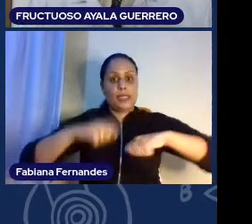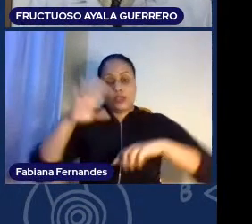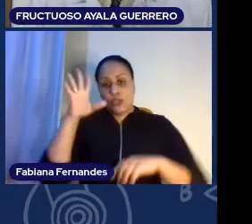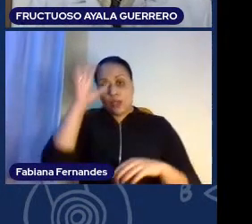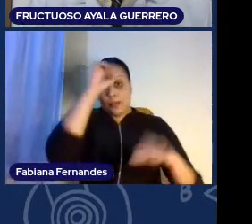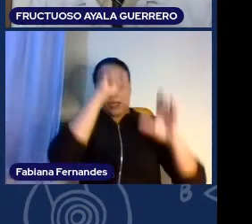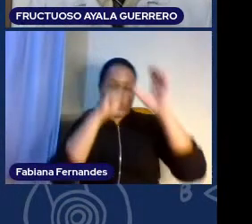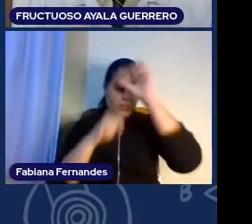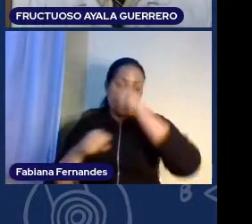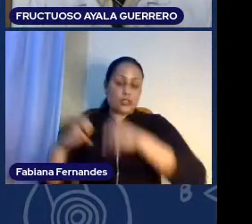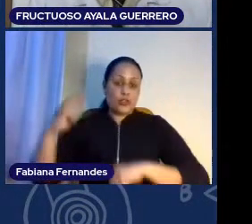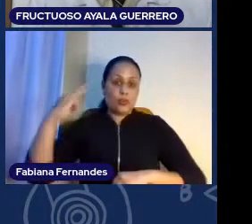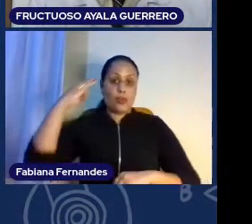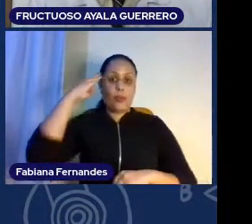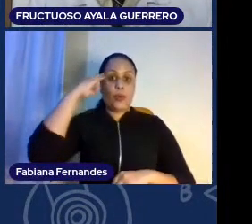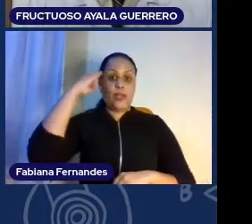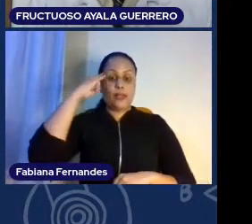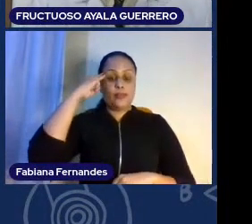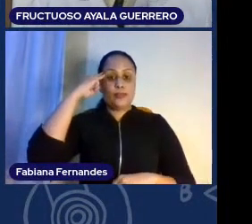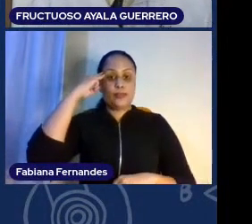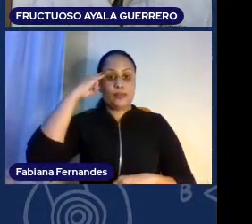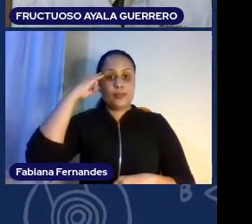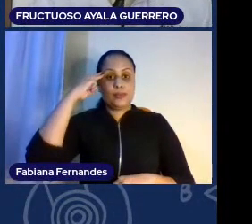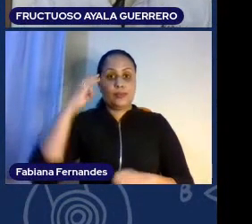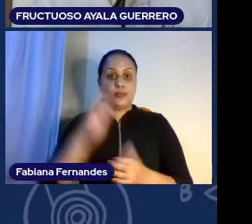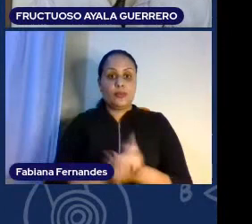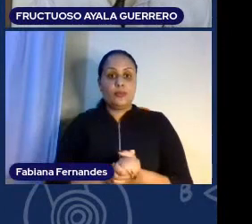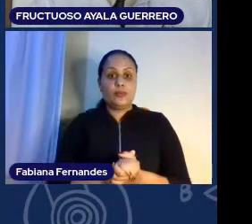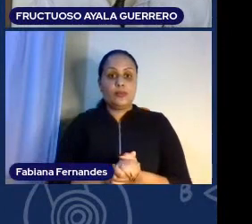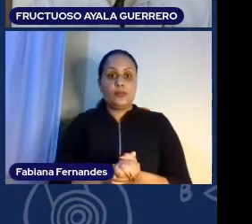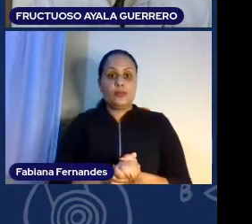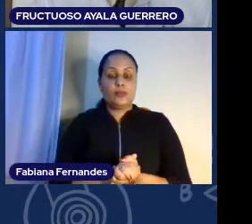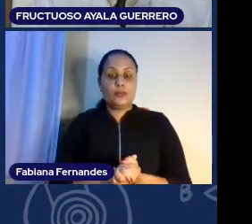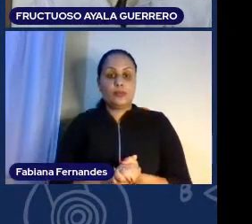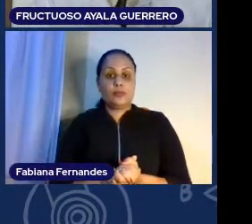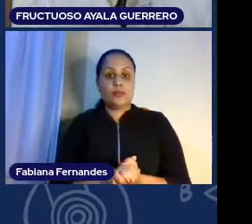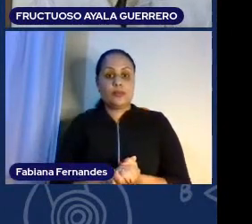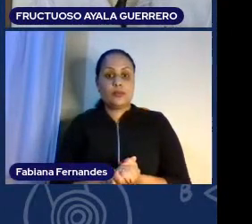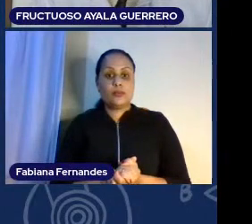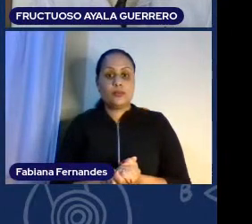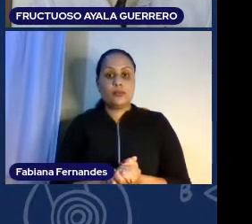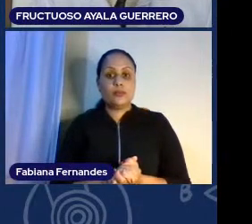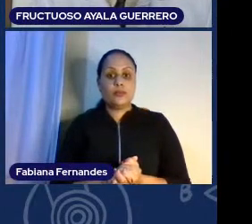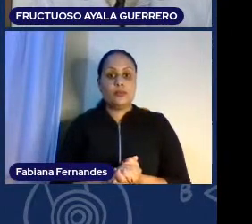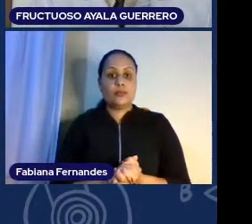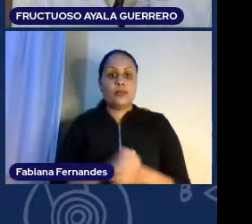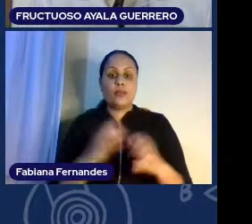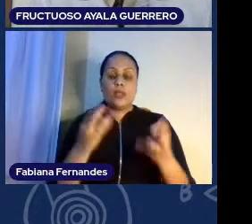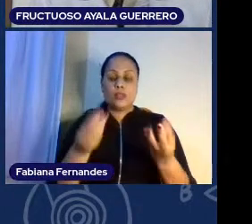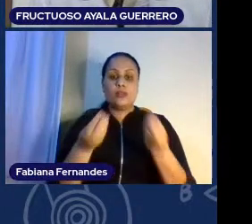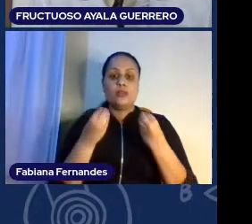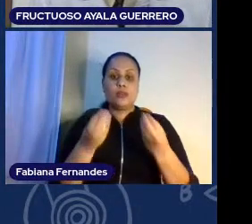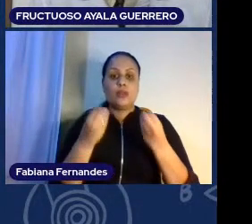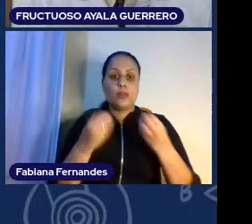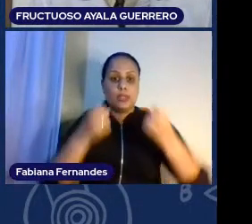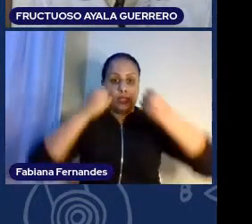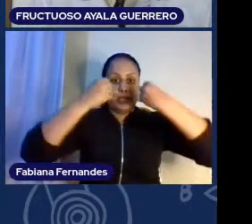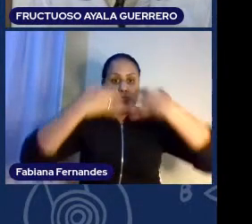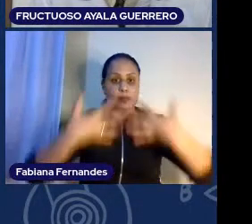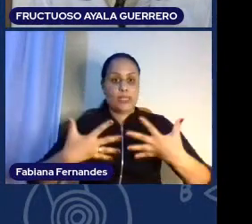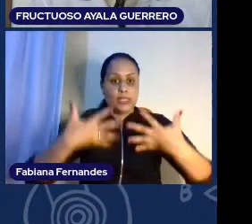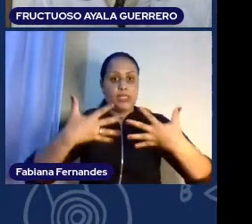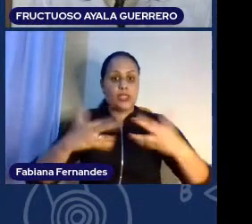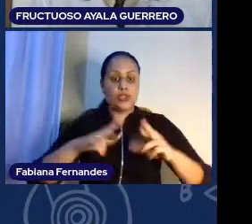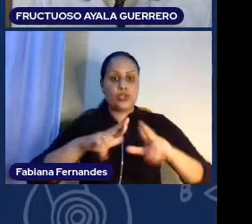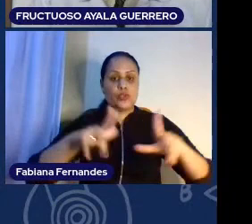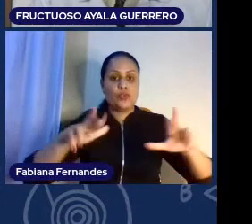de memoria. Y esto, pues, se explica porque diferentes áreas que